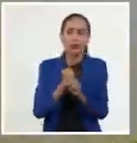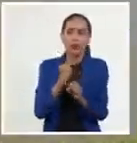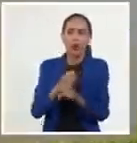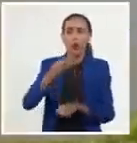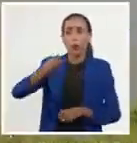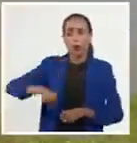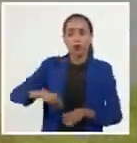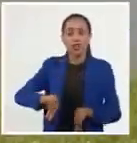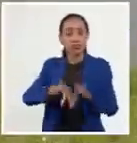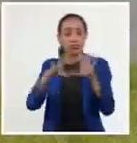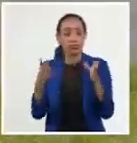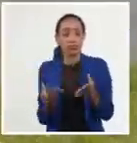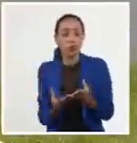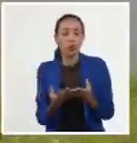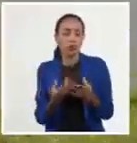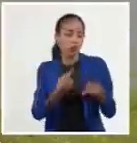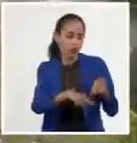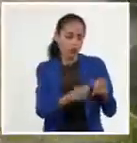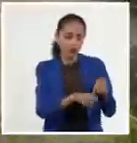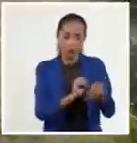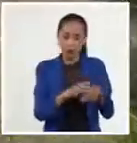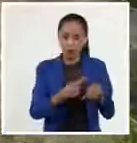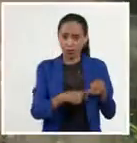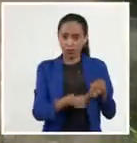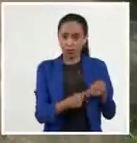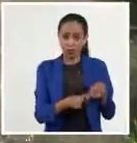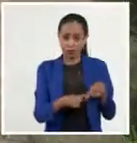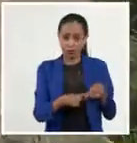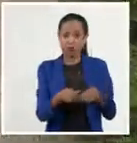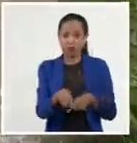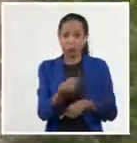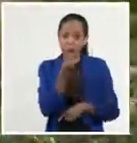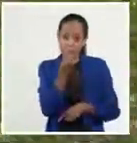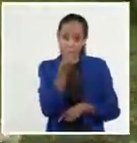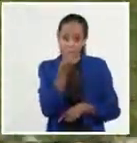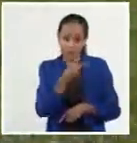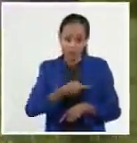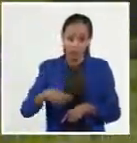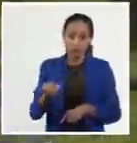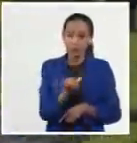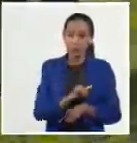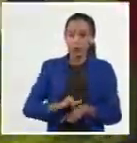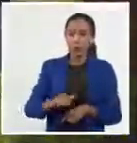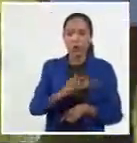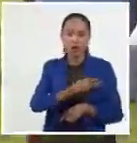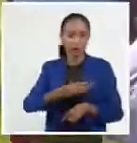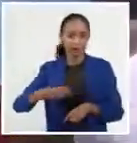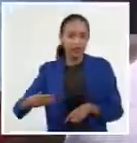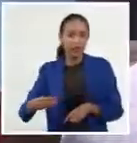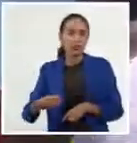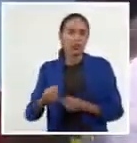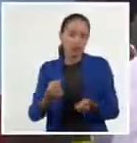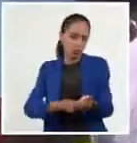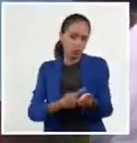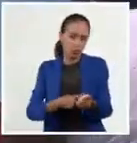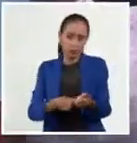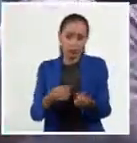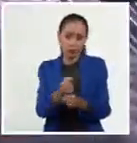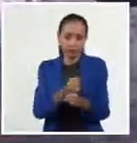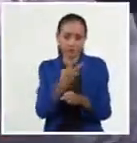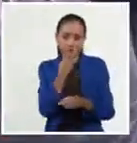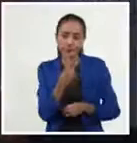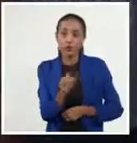los residuos de otras producciones en la alimentación. Asimismo, gestionan una cría con métodos tradicionales y organizaron un sistema de